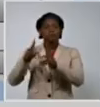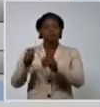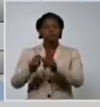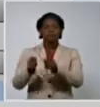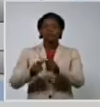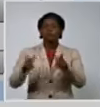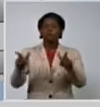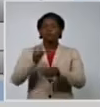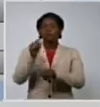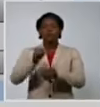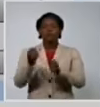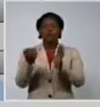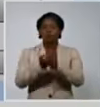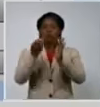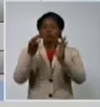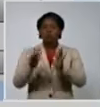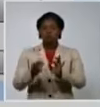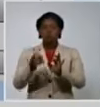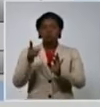activos,